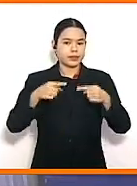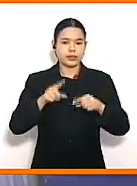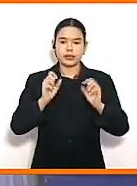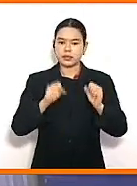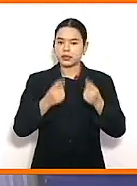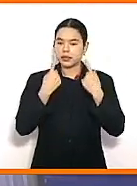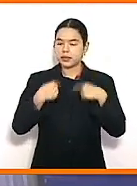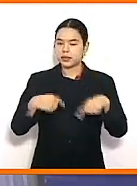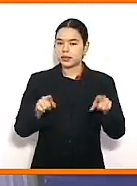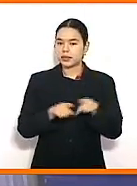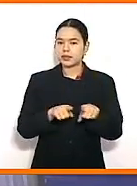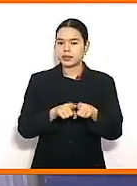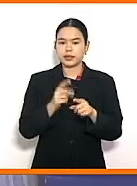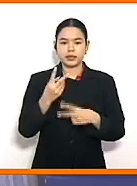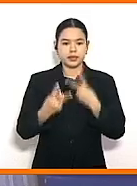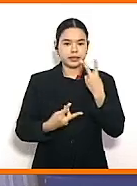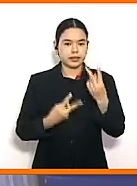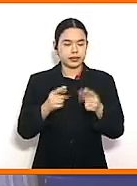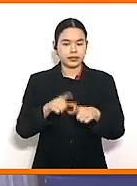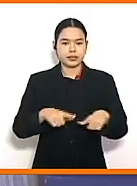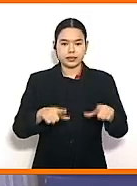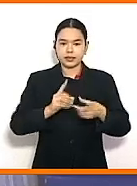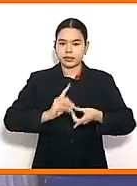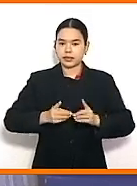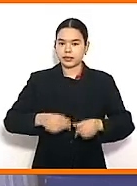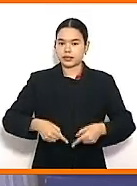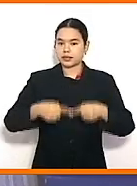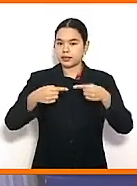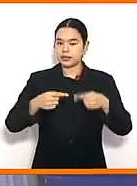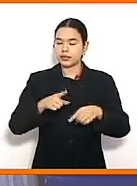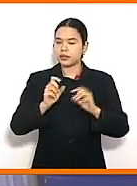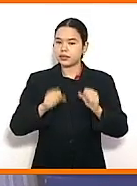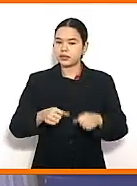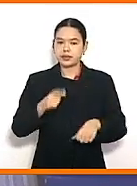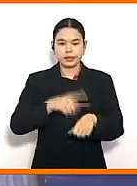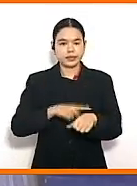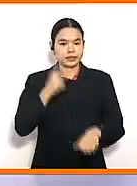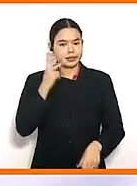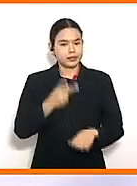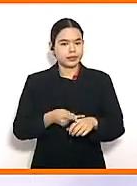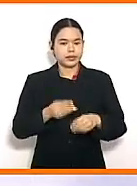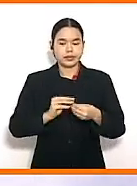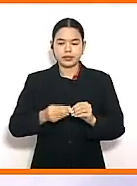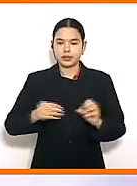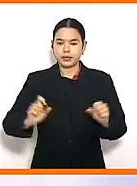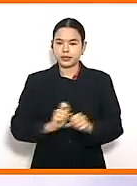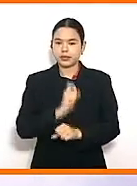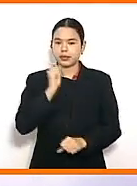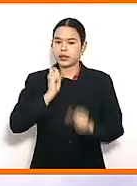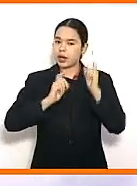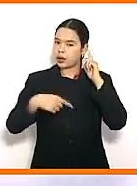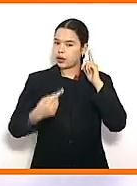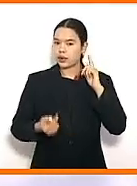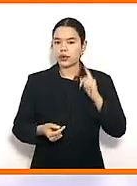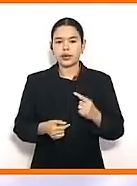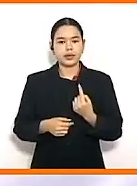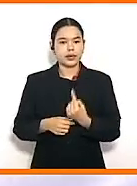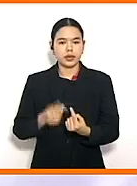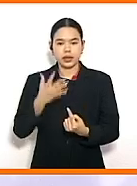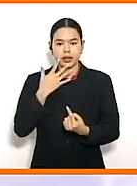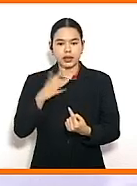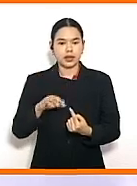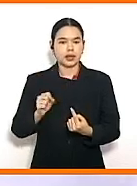invito a realizarla en nuestra casa de apuestas Apostemos. Es así como vamos a conocer este primer dígito afortunado en diaria, y este es,